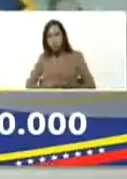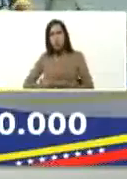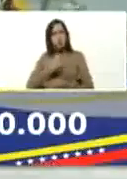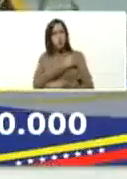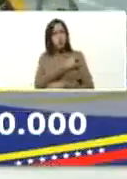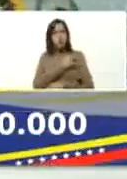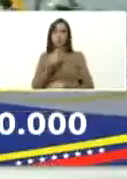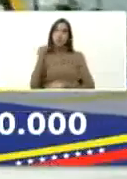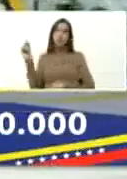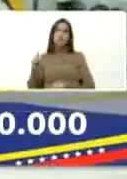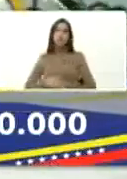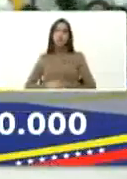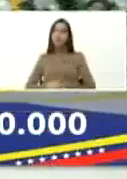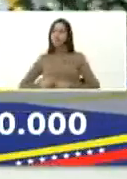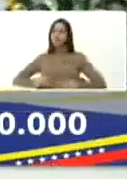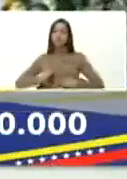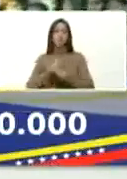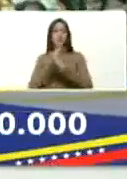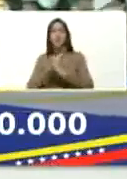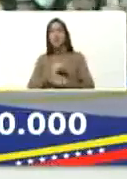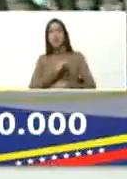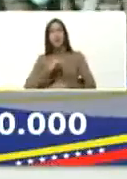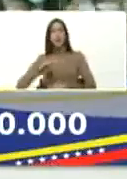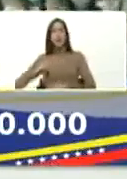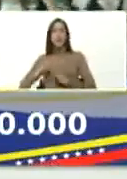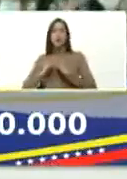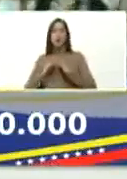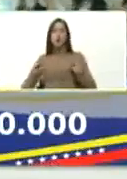No, todo está privatizado.